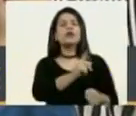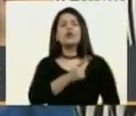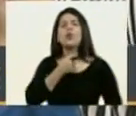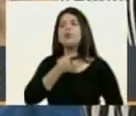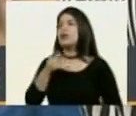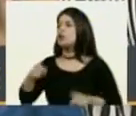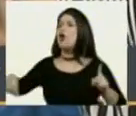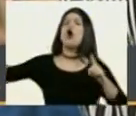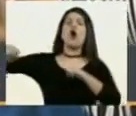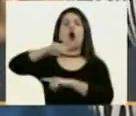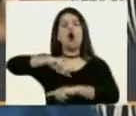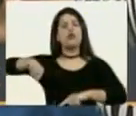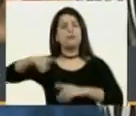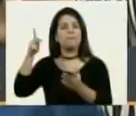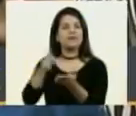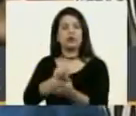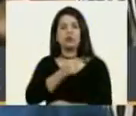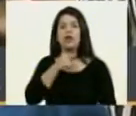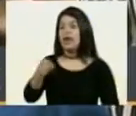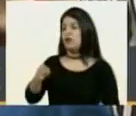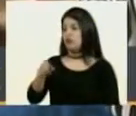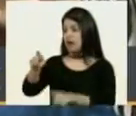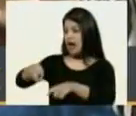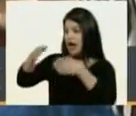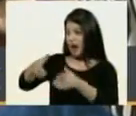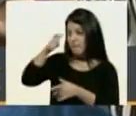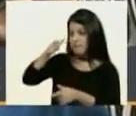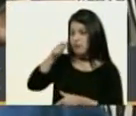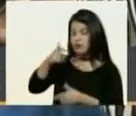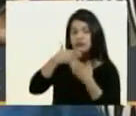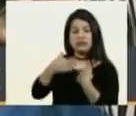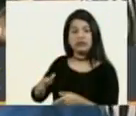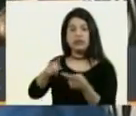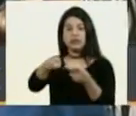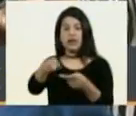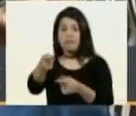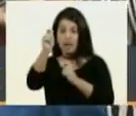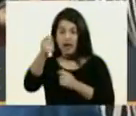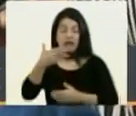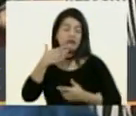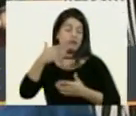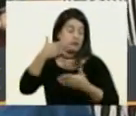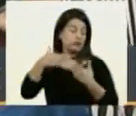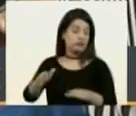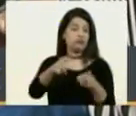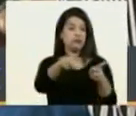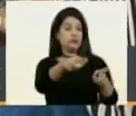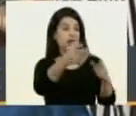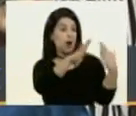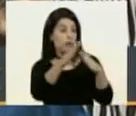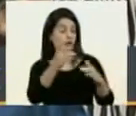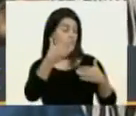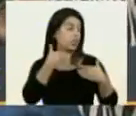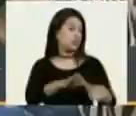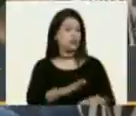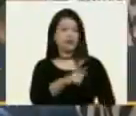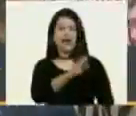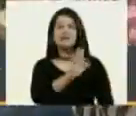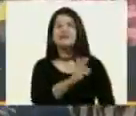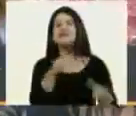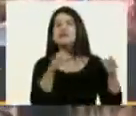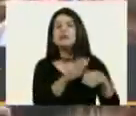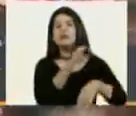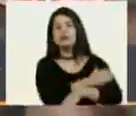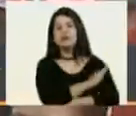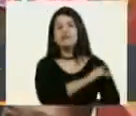participen. No odian a los campesinos, odian a los pescadores, no tienen a las, imagínate, las comunas. ¿Le tienen miedo a la voz del pueblo? Le tienen miedo